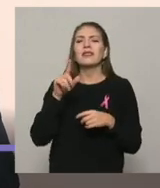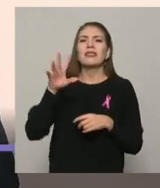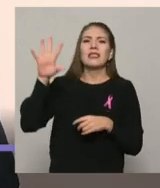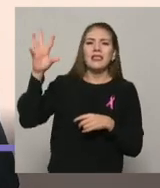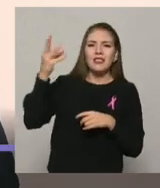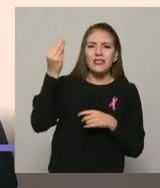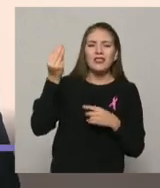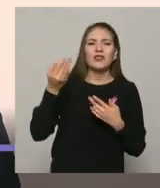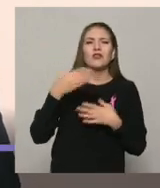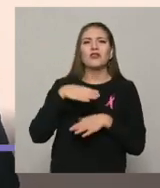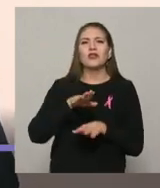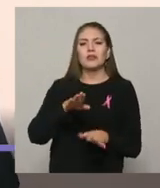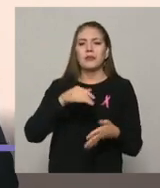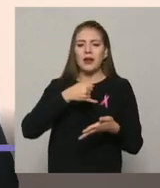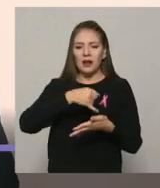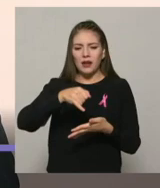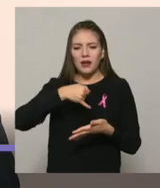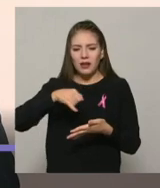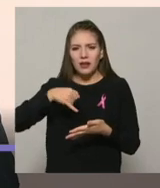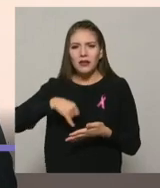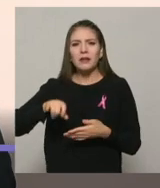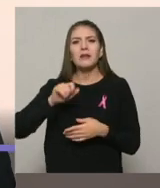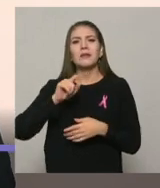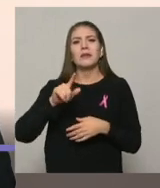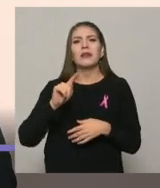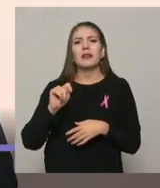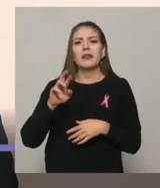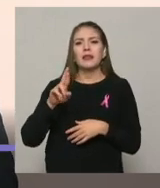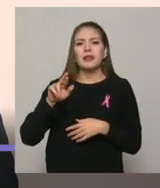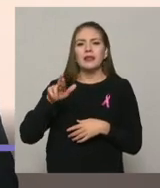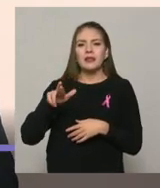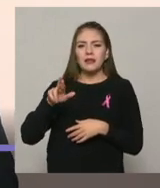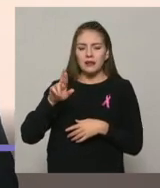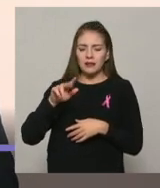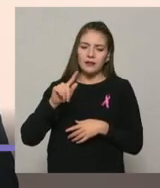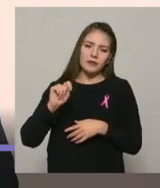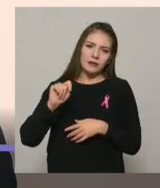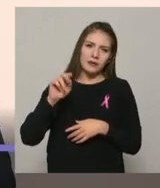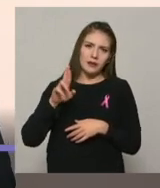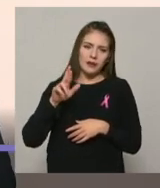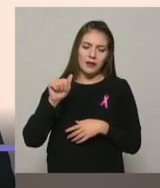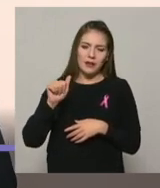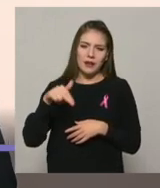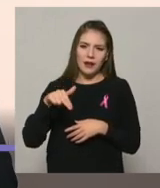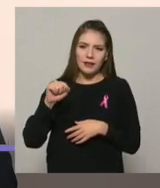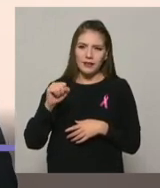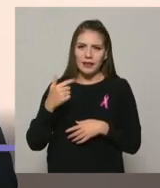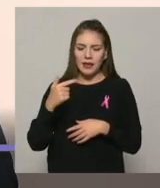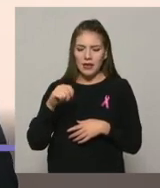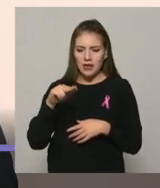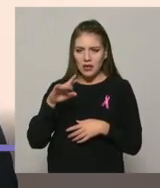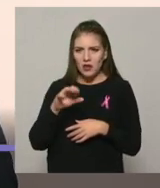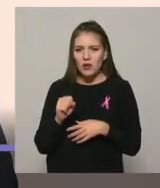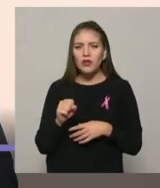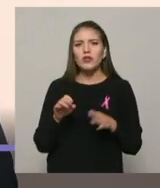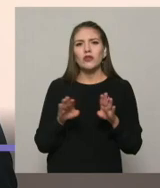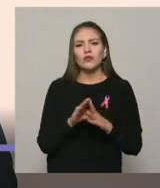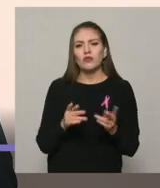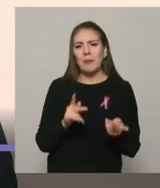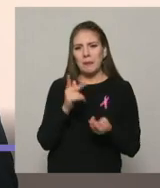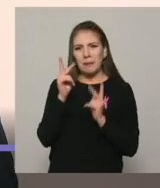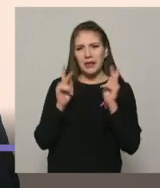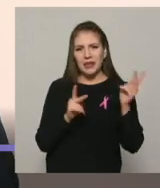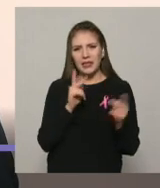temas agrícolas, ¿no? Como los transgénicos, que son solo una técnica, pero sobre todo la que viene ahorita muy fuerte, como bien dice Antimio,